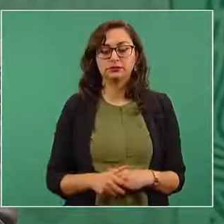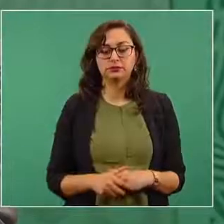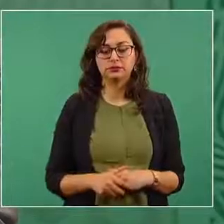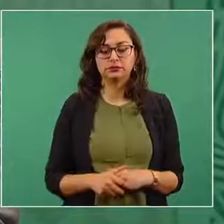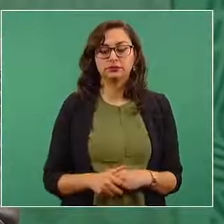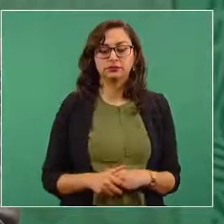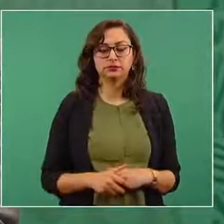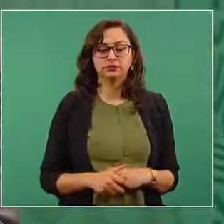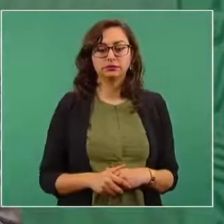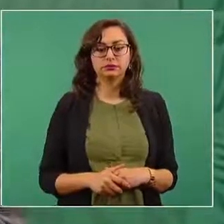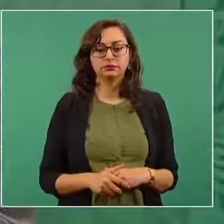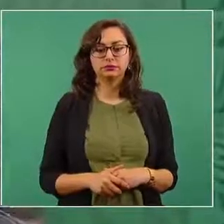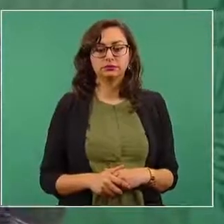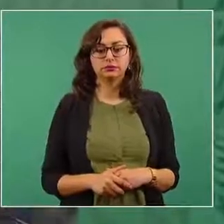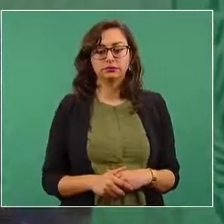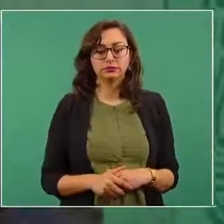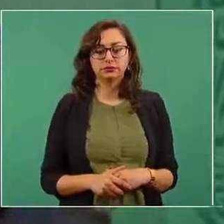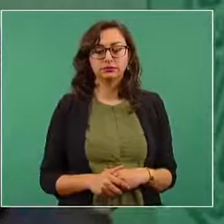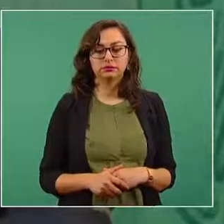no